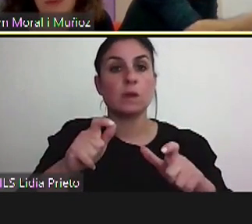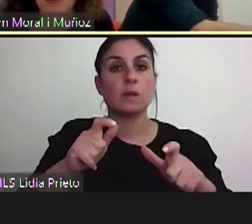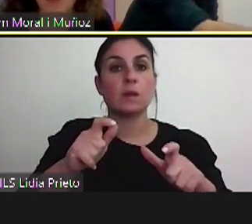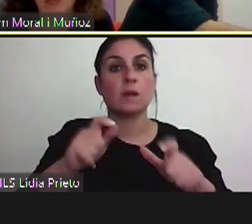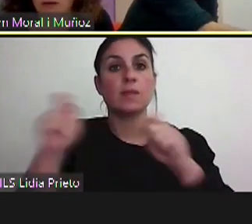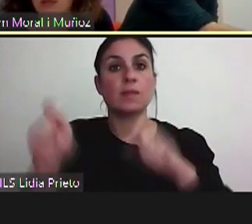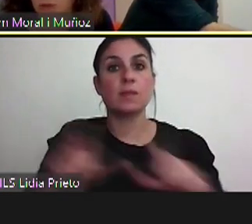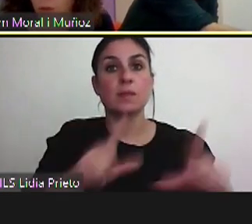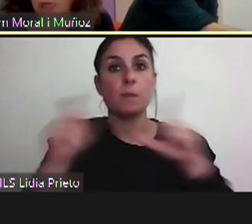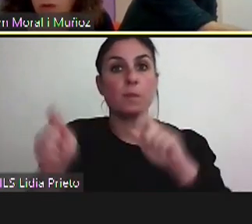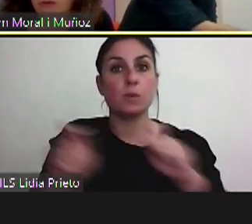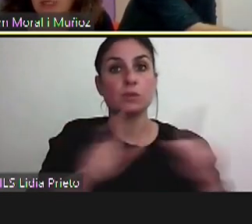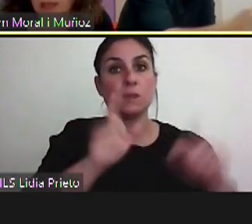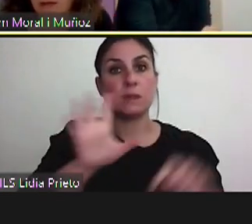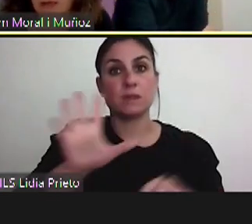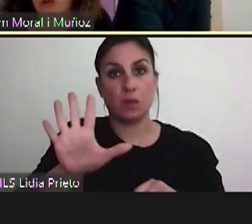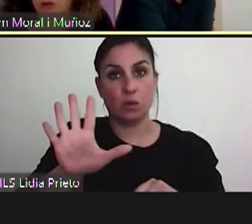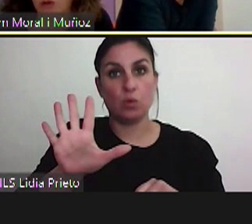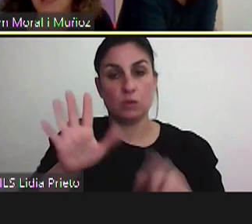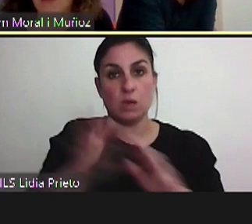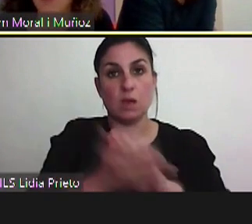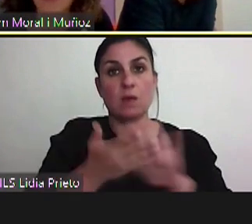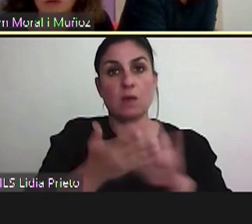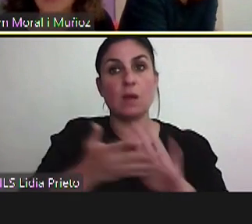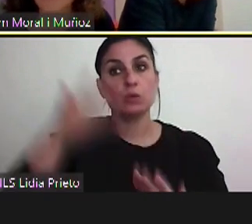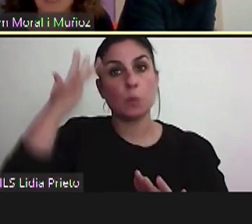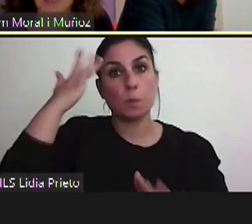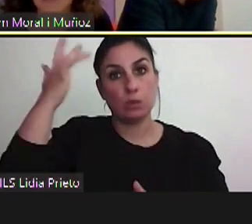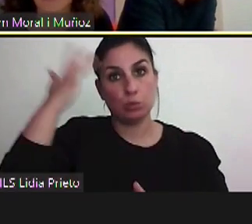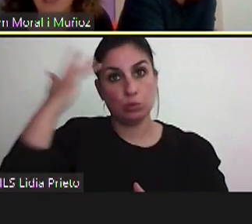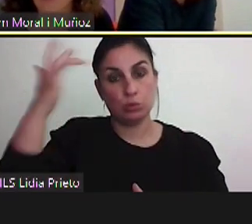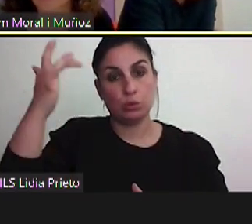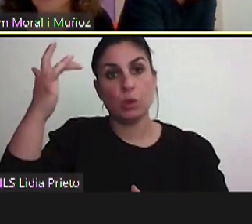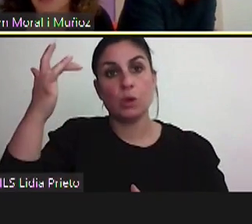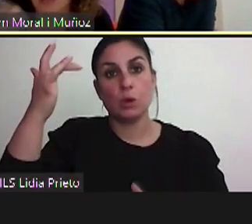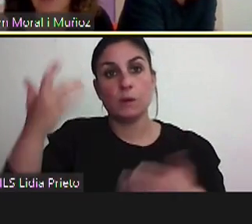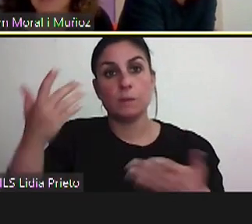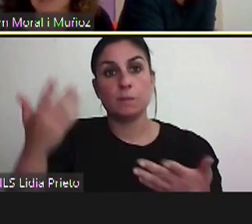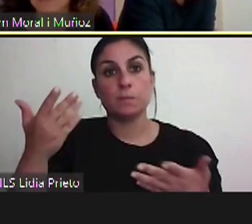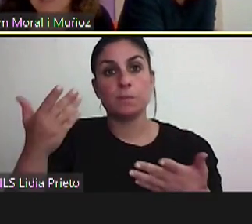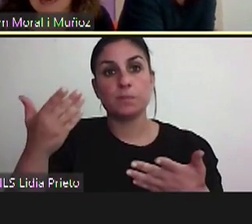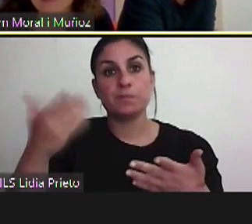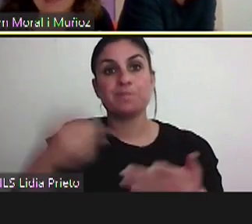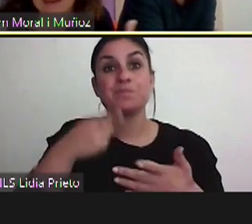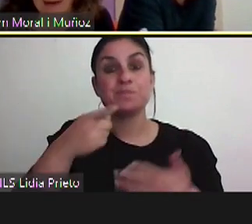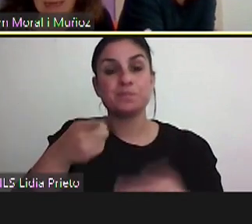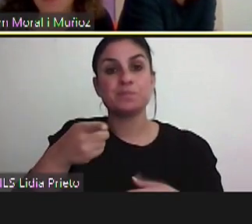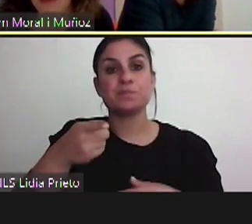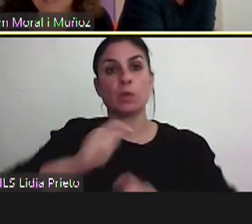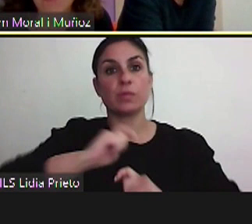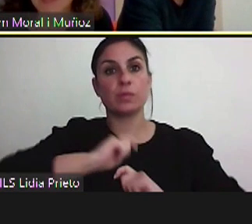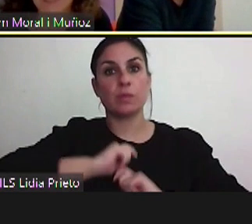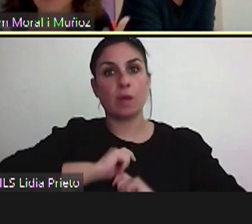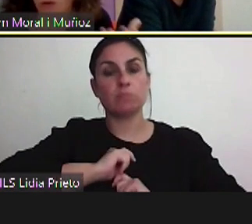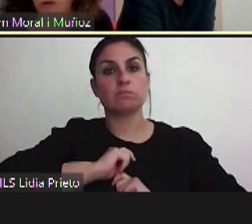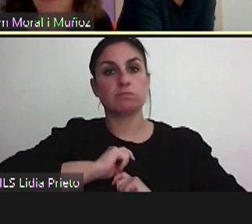mitos para que puedan surgir dudas, ¿no? de lo que nosotros consideramos un mito a la hora de luego hacernos una idea de qué es un